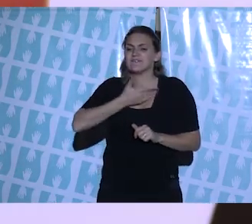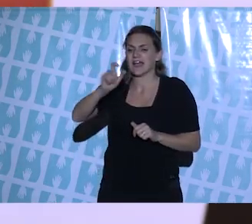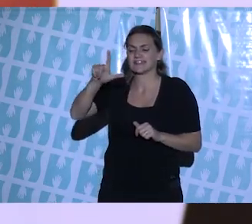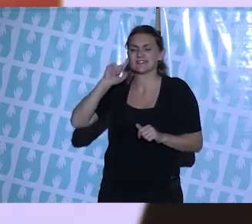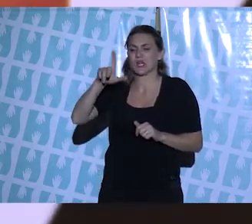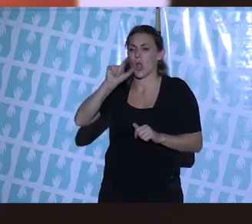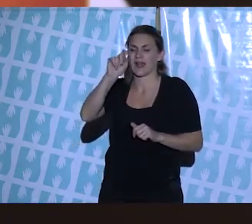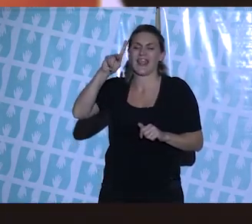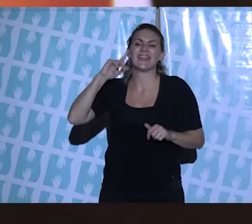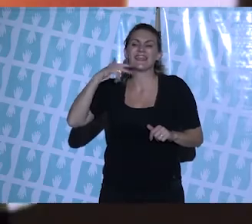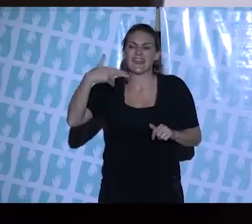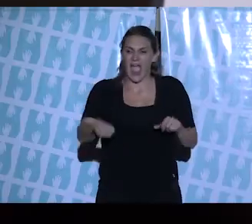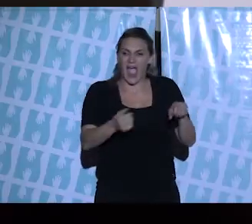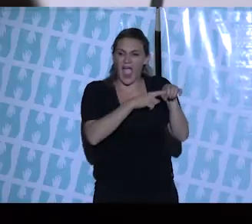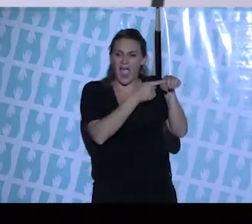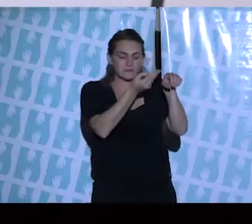tubo digestivo.